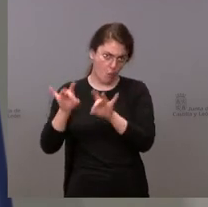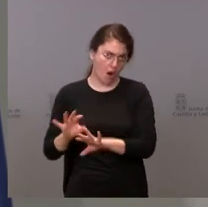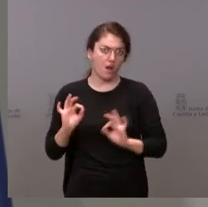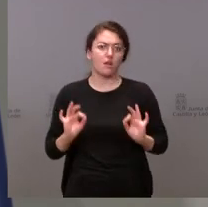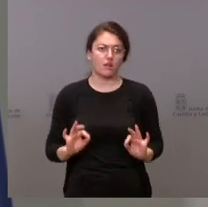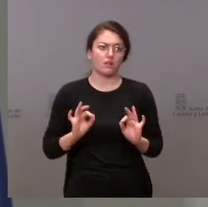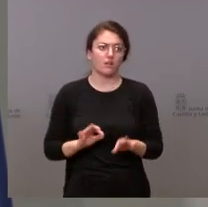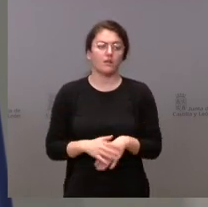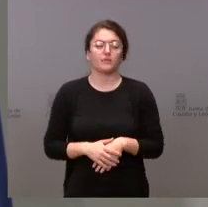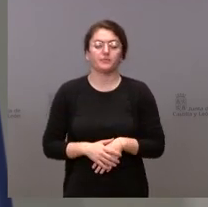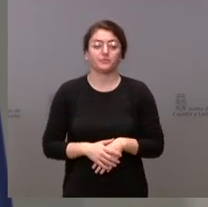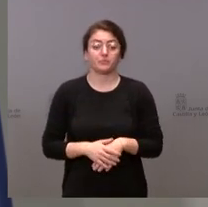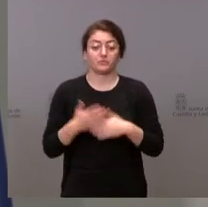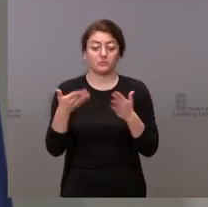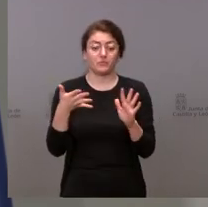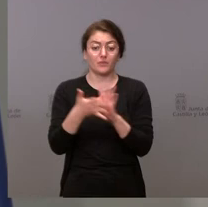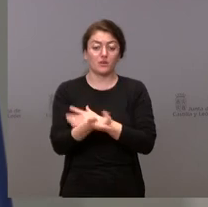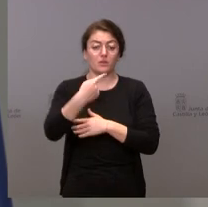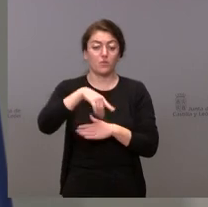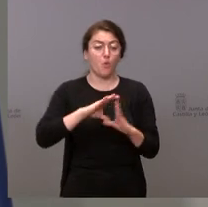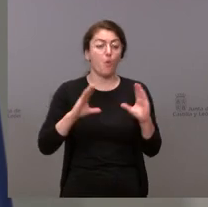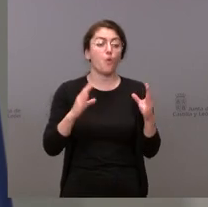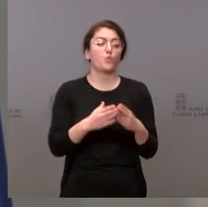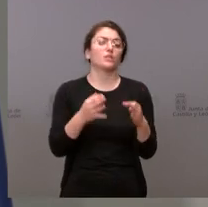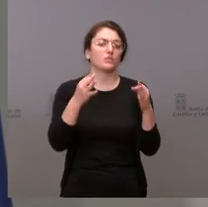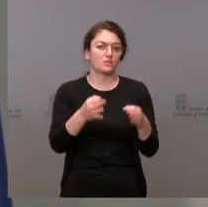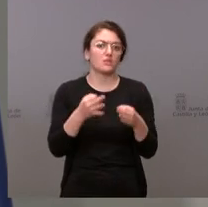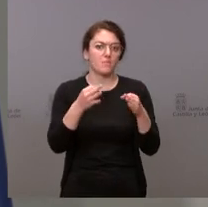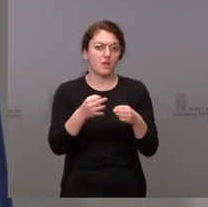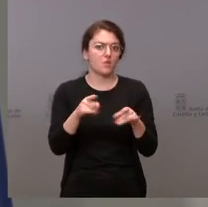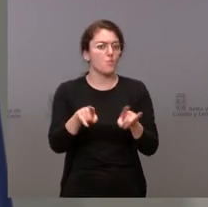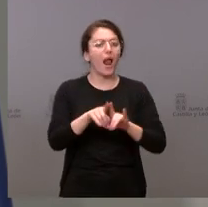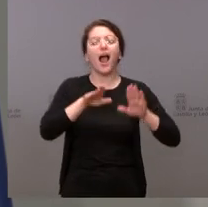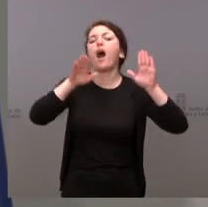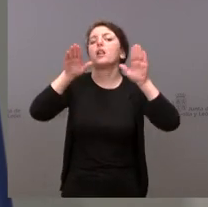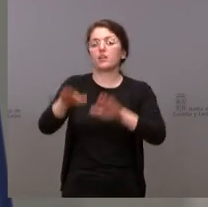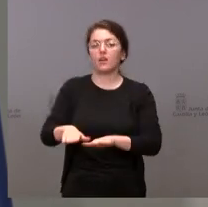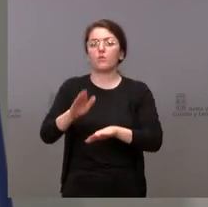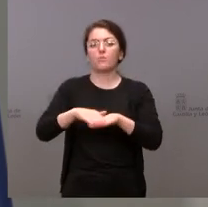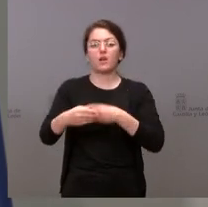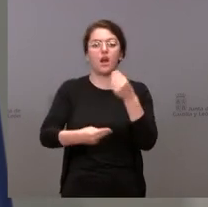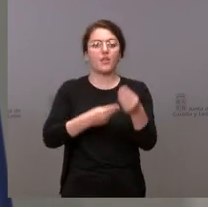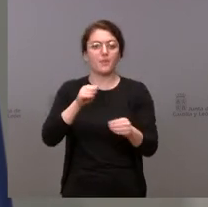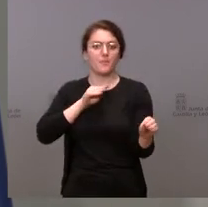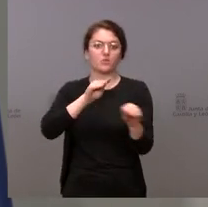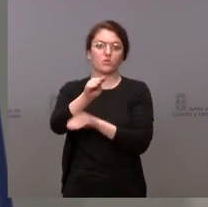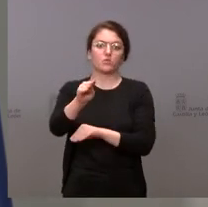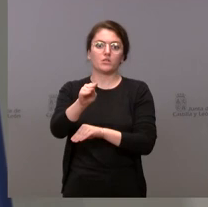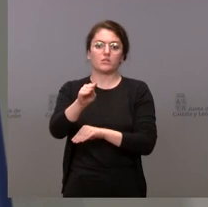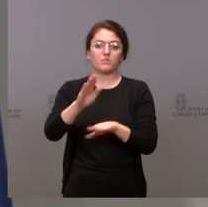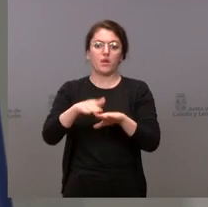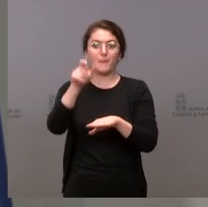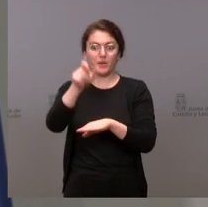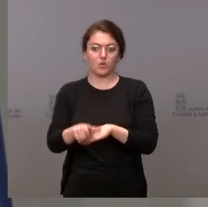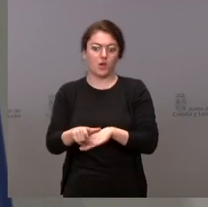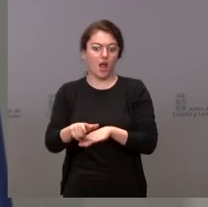en la junta siempre se va a encontrar un aliado para hacer inversiones y para aquellos que deciden arriesgar sus recursos y sus fondos y